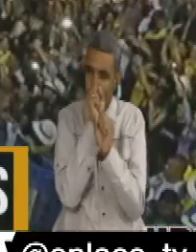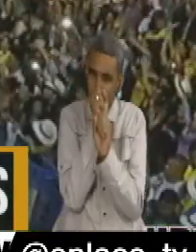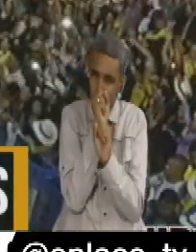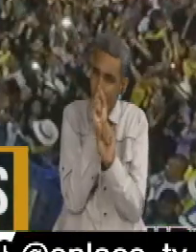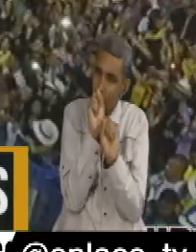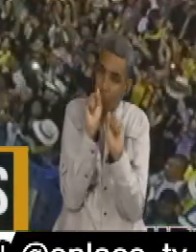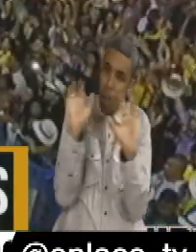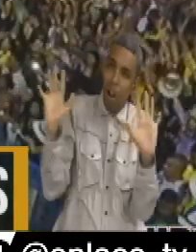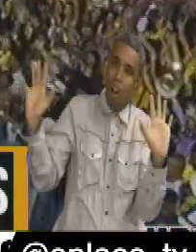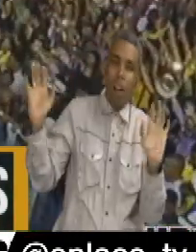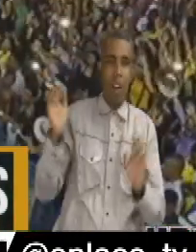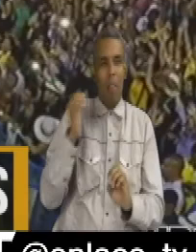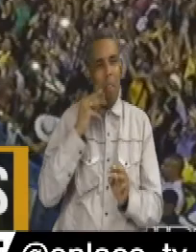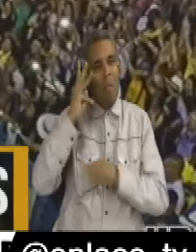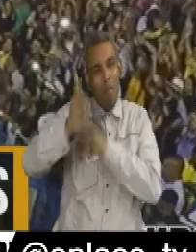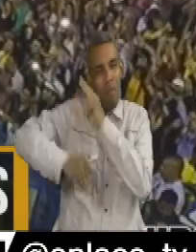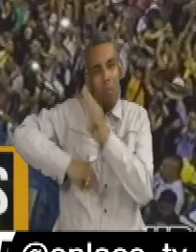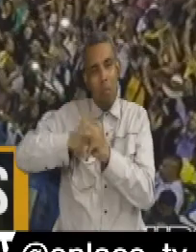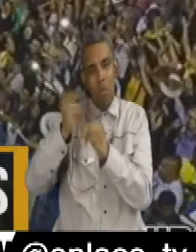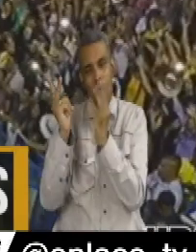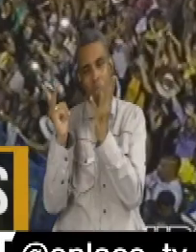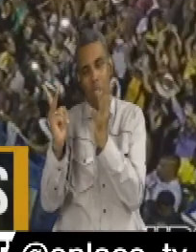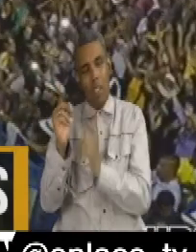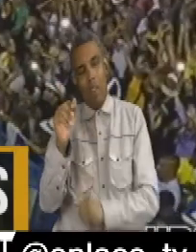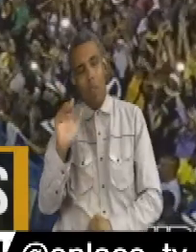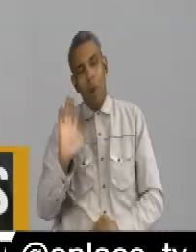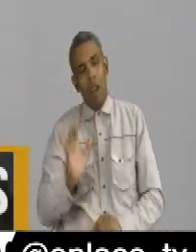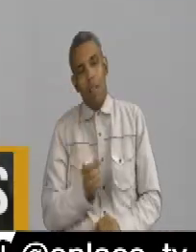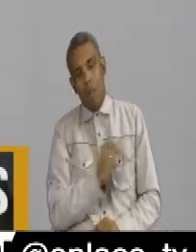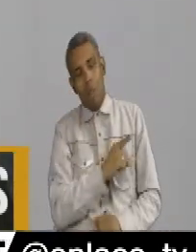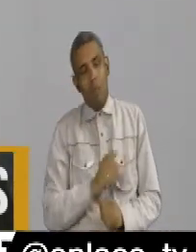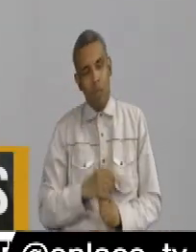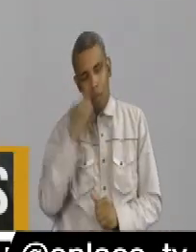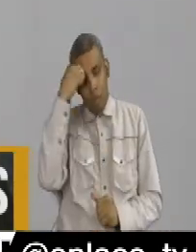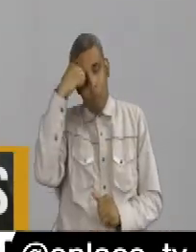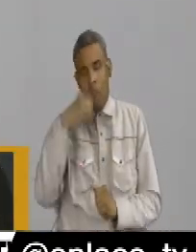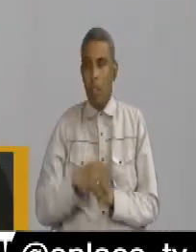las canciones más exitosas del vallenato siempre